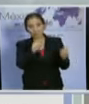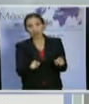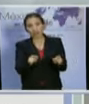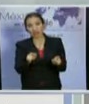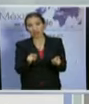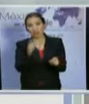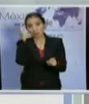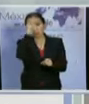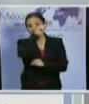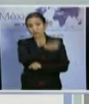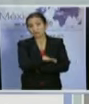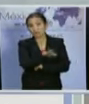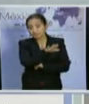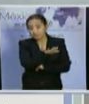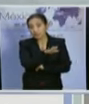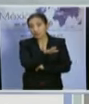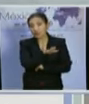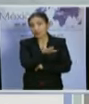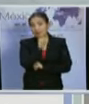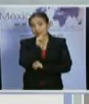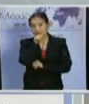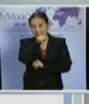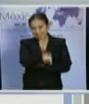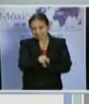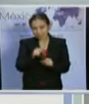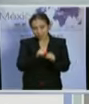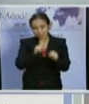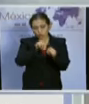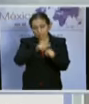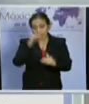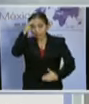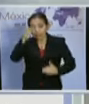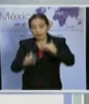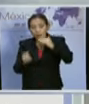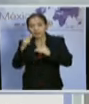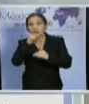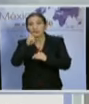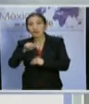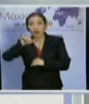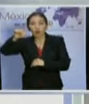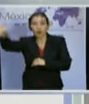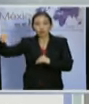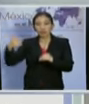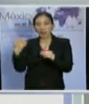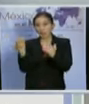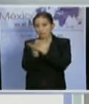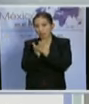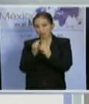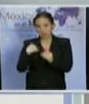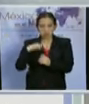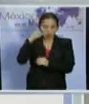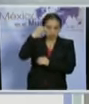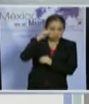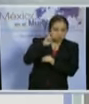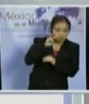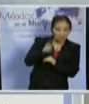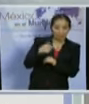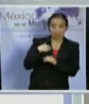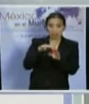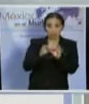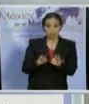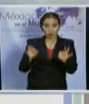mucho más compleja. Pero además de este impacto social, la desigualdad tiene también otro elemento que a nuestro juicio es esencial